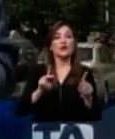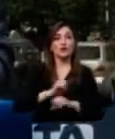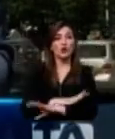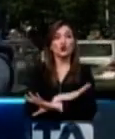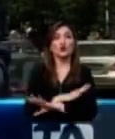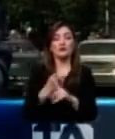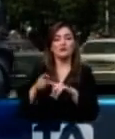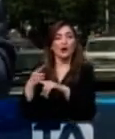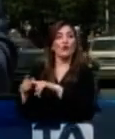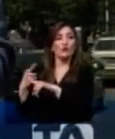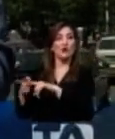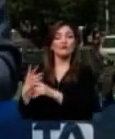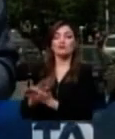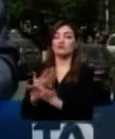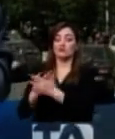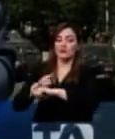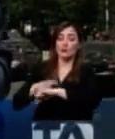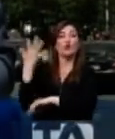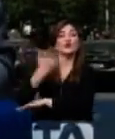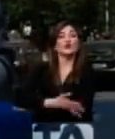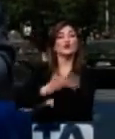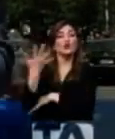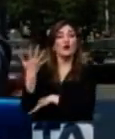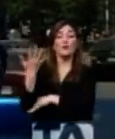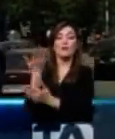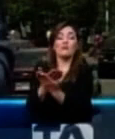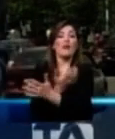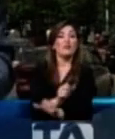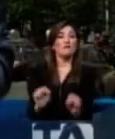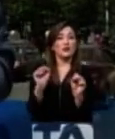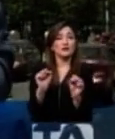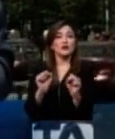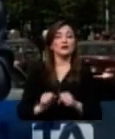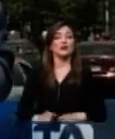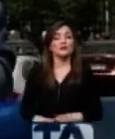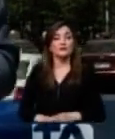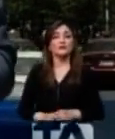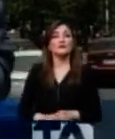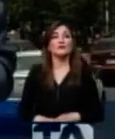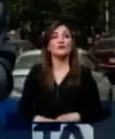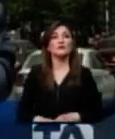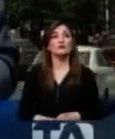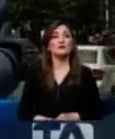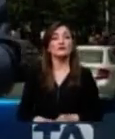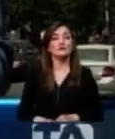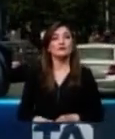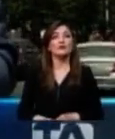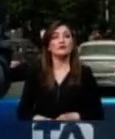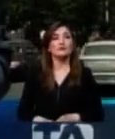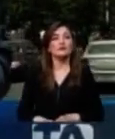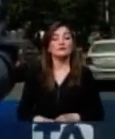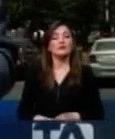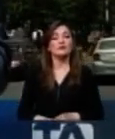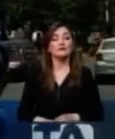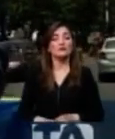entre otros que tendrán cinco días hábiles para presentar sus observaciones a este borrador de informe luego de